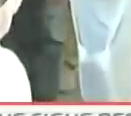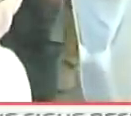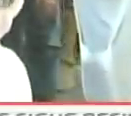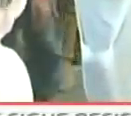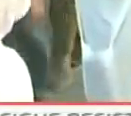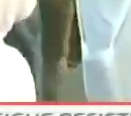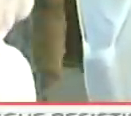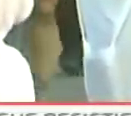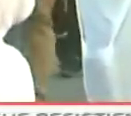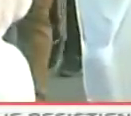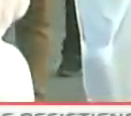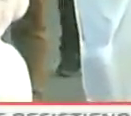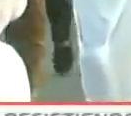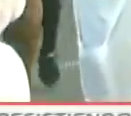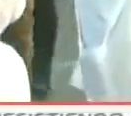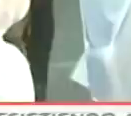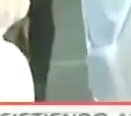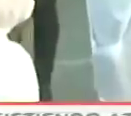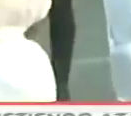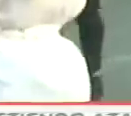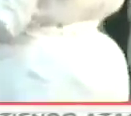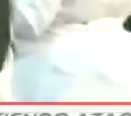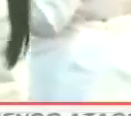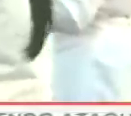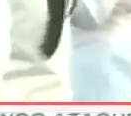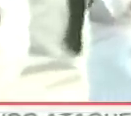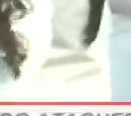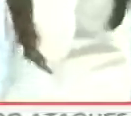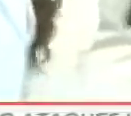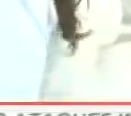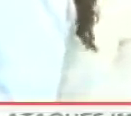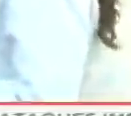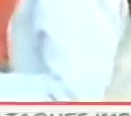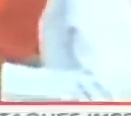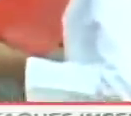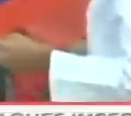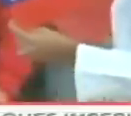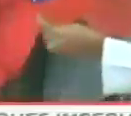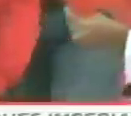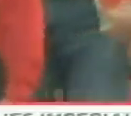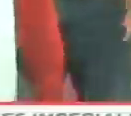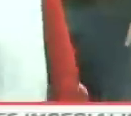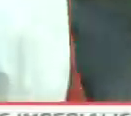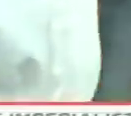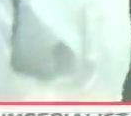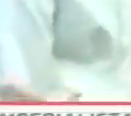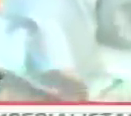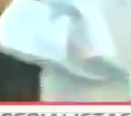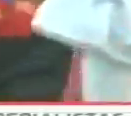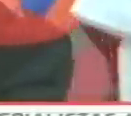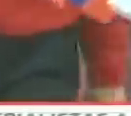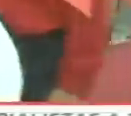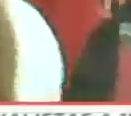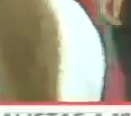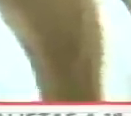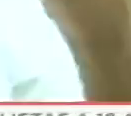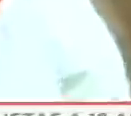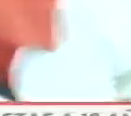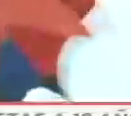despliegue de una intensa agenda de trabajo con médicos y autoridades venezolanas para el control del COVID-19.